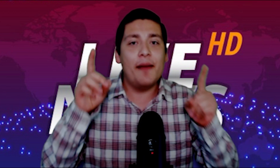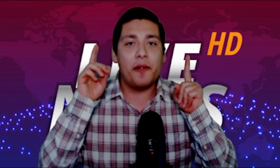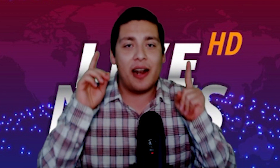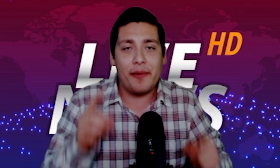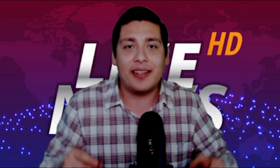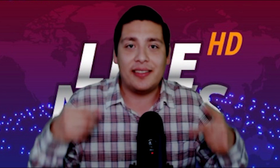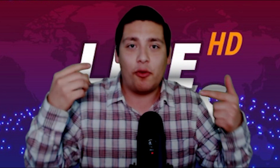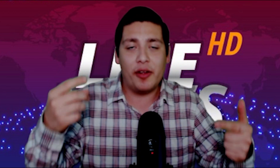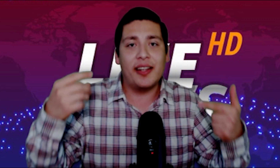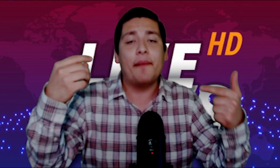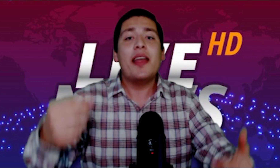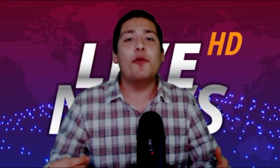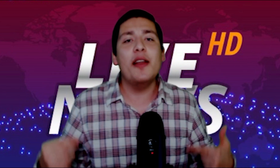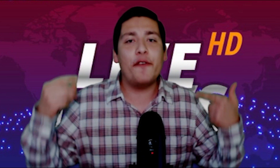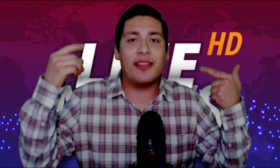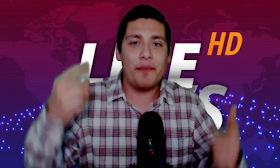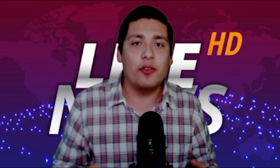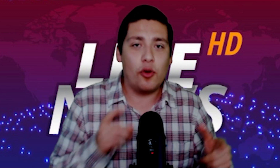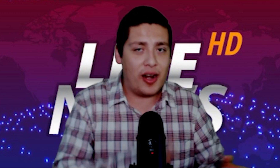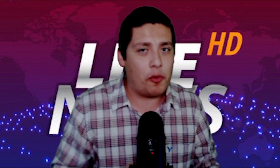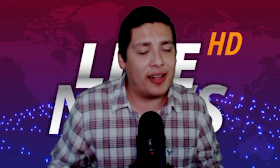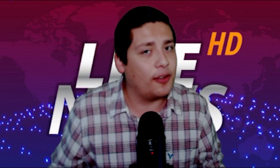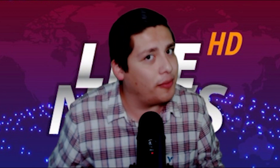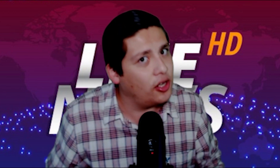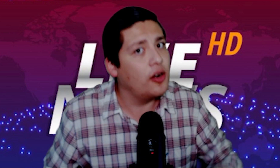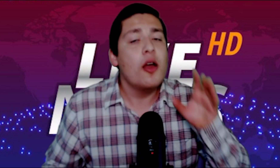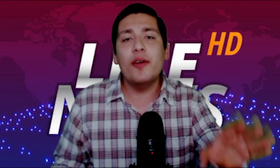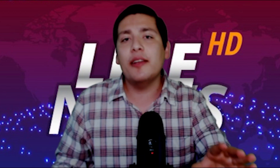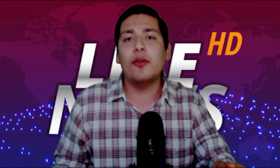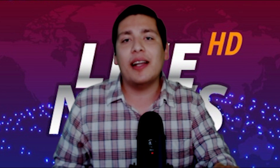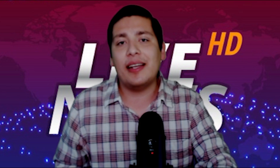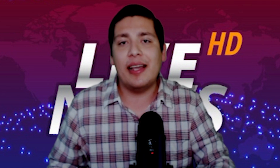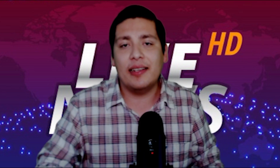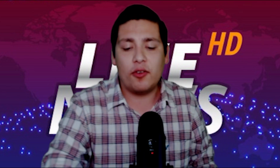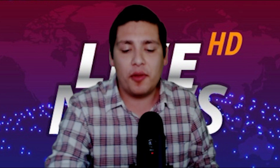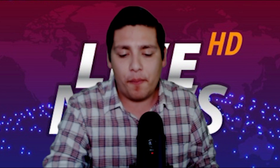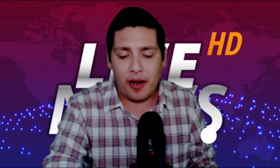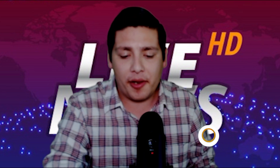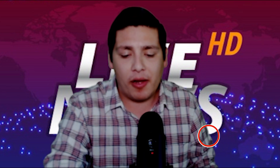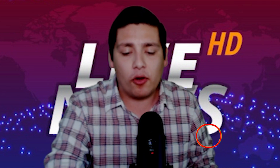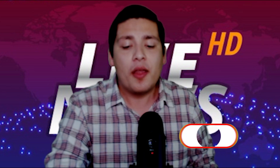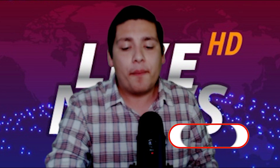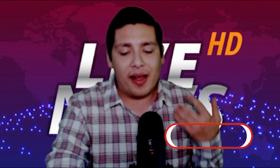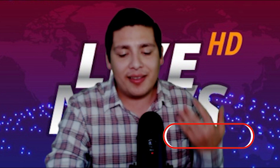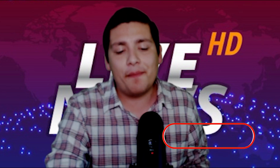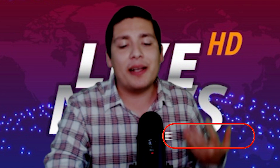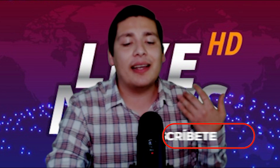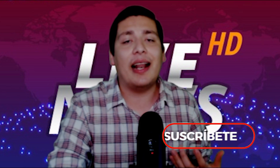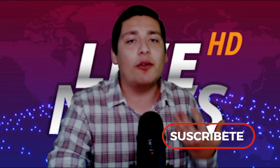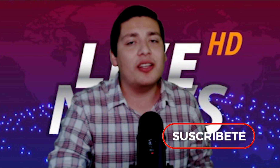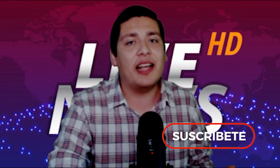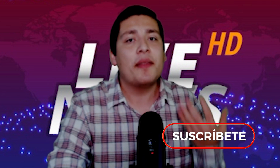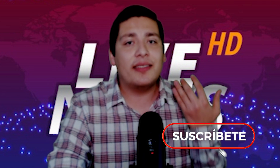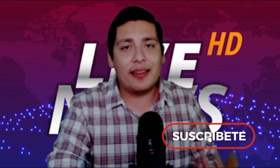no es la primera vez que se encuentra en un enfrentamiento con la cuarta transformación, pues te invito a que te quedes aquí conmigo para averiguarlo. Pero antes de